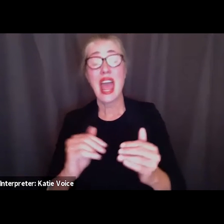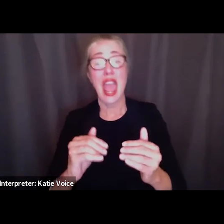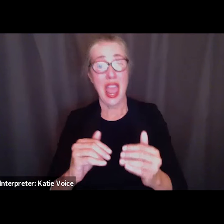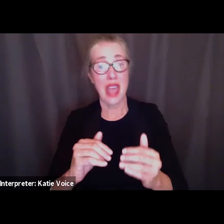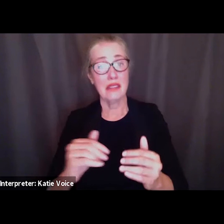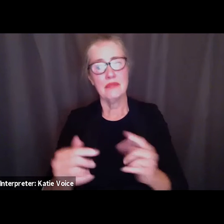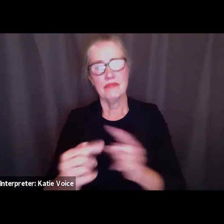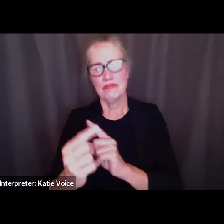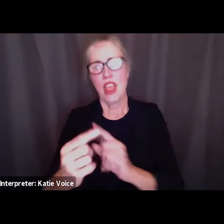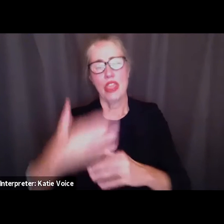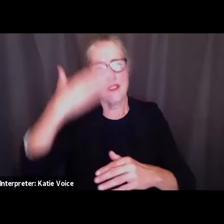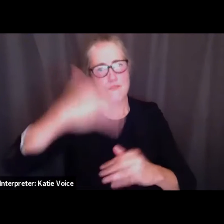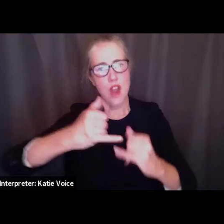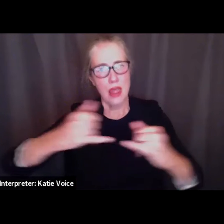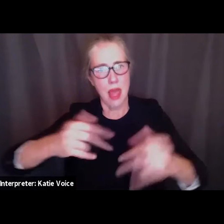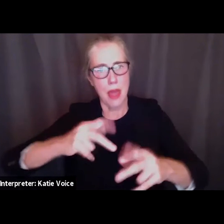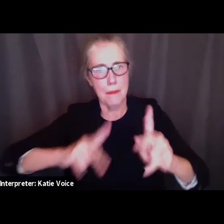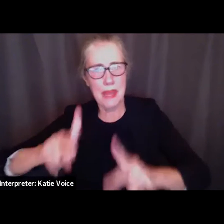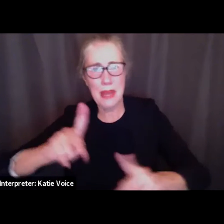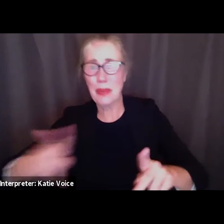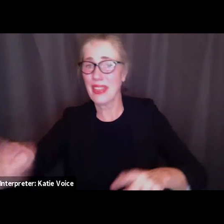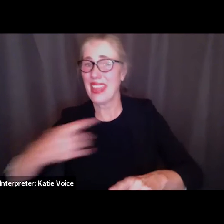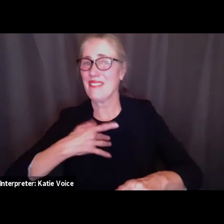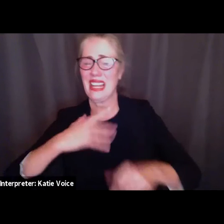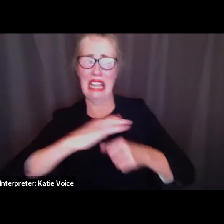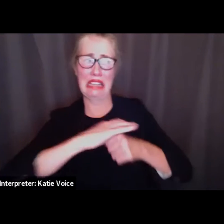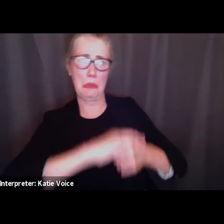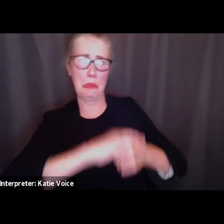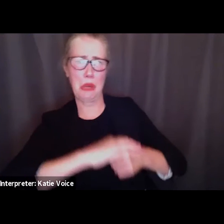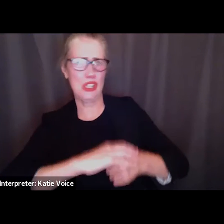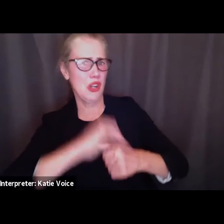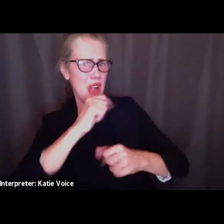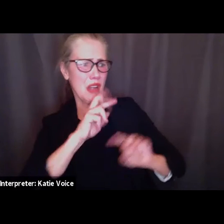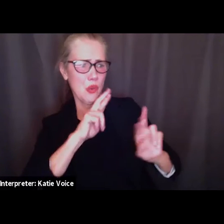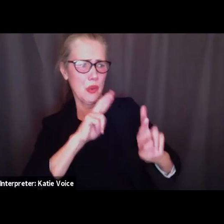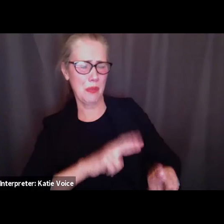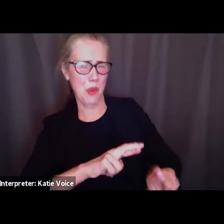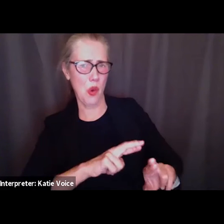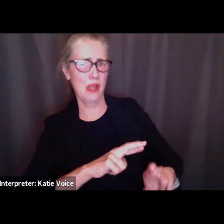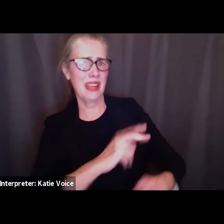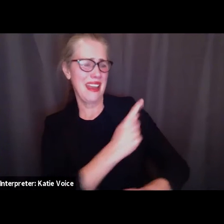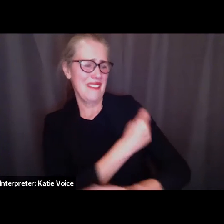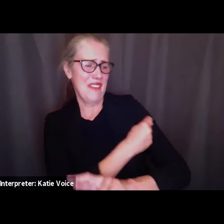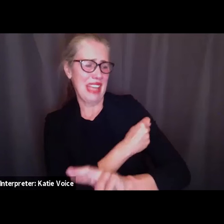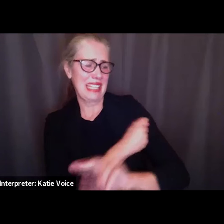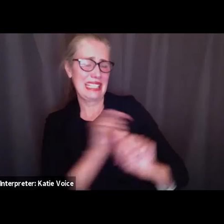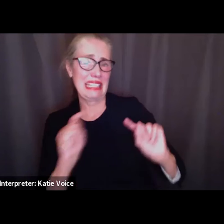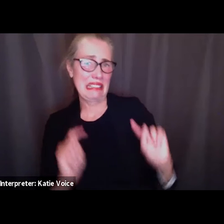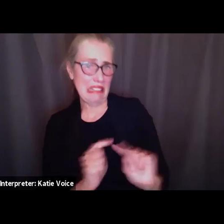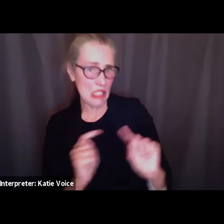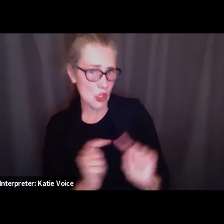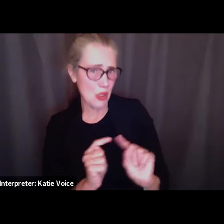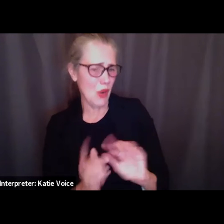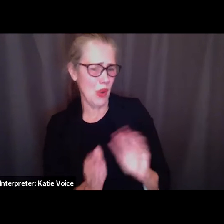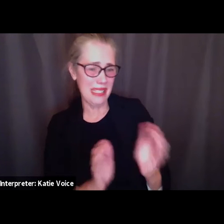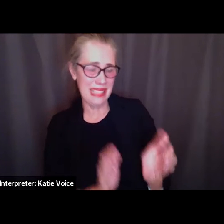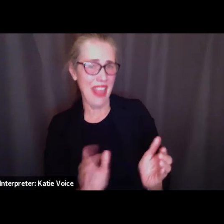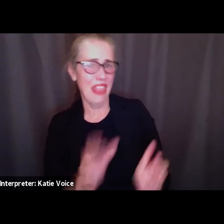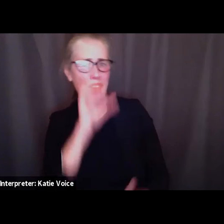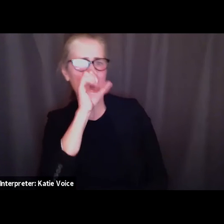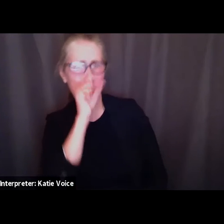COVID. Hay muchos empleados que se sienten sumamente presionados a no reportar esos